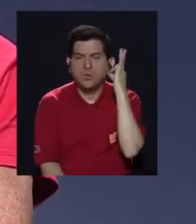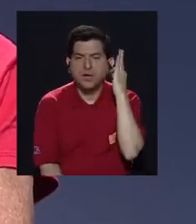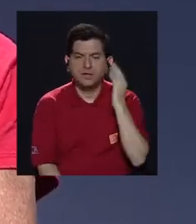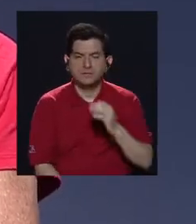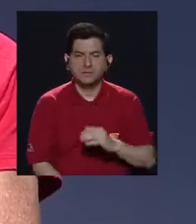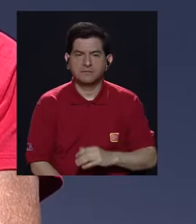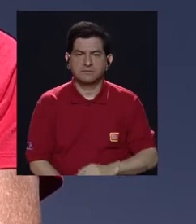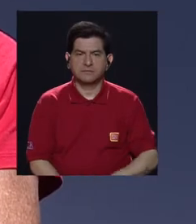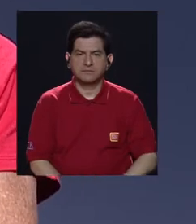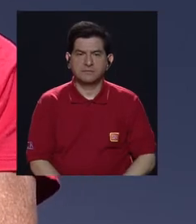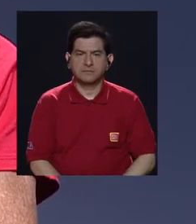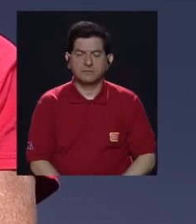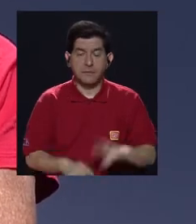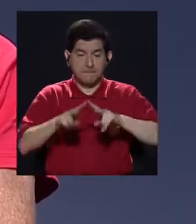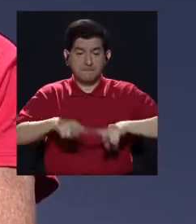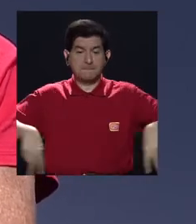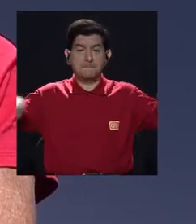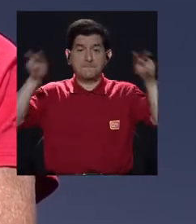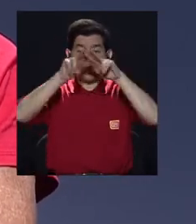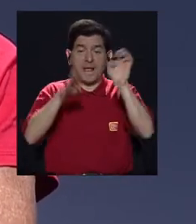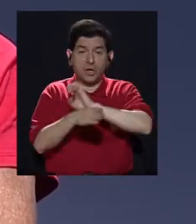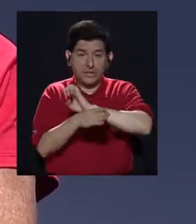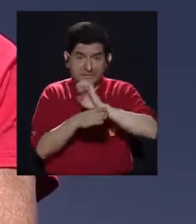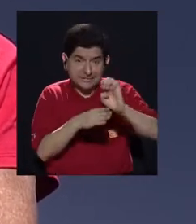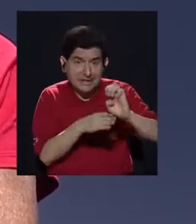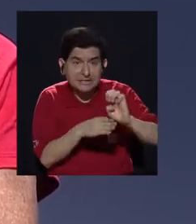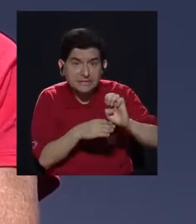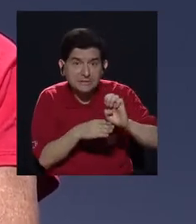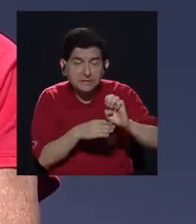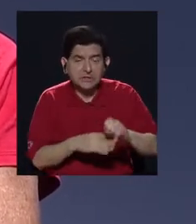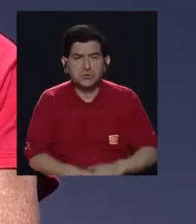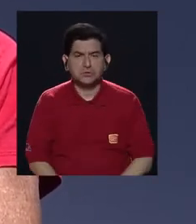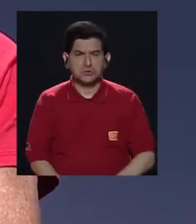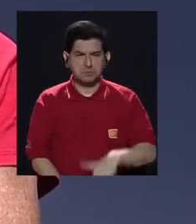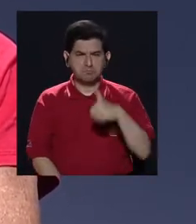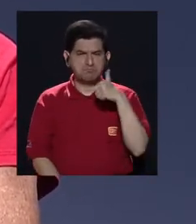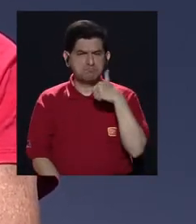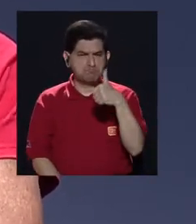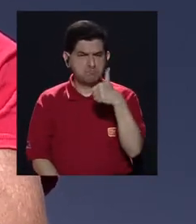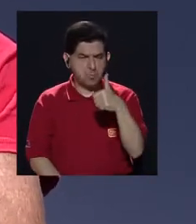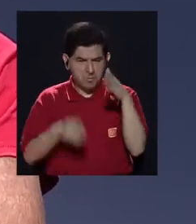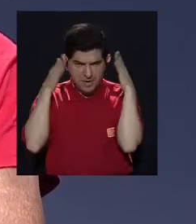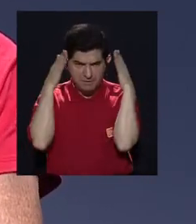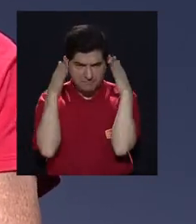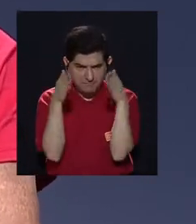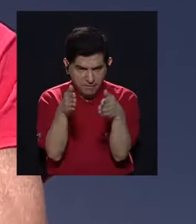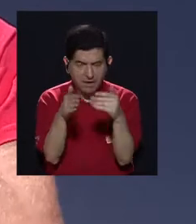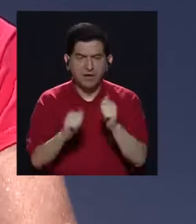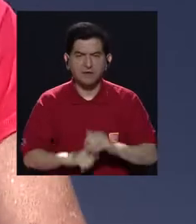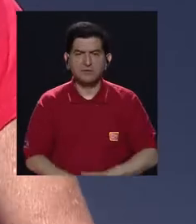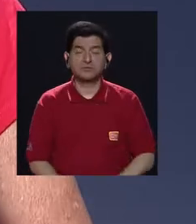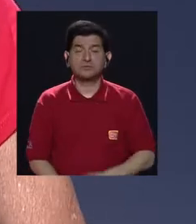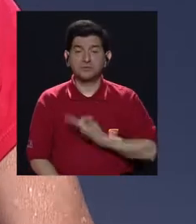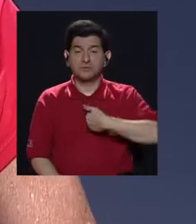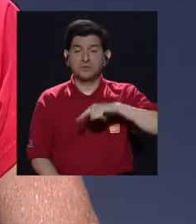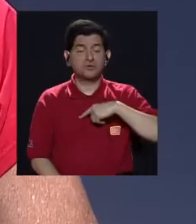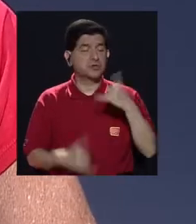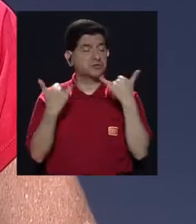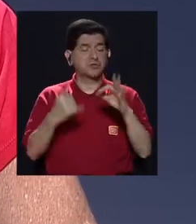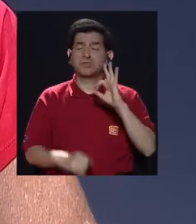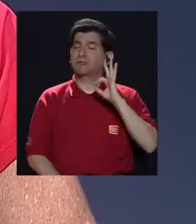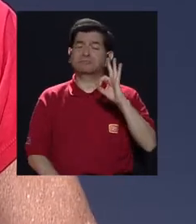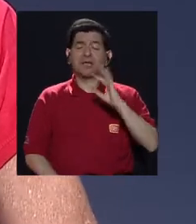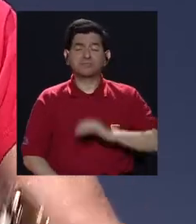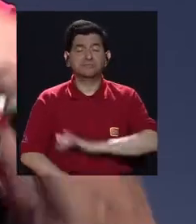las mujeres unos valores éticos bien dirigidos estaríamos